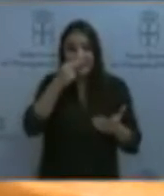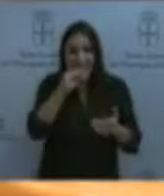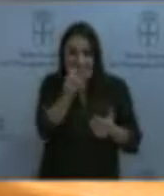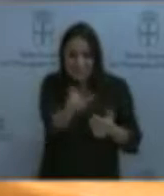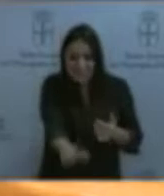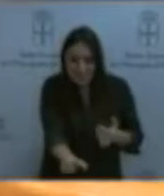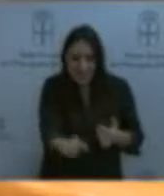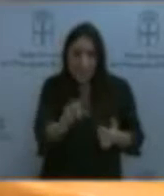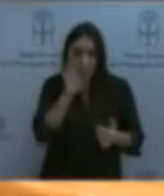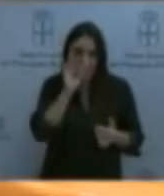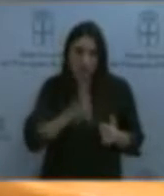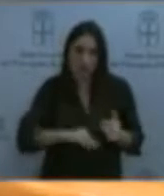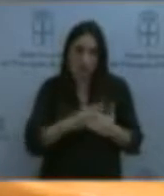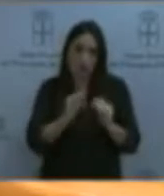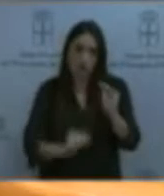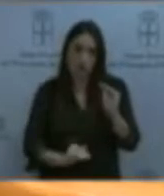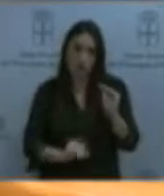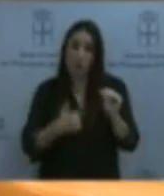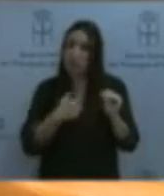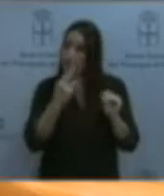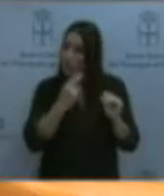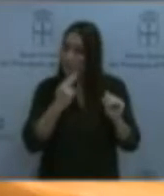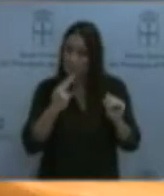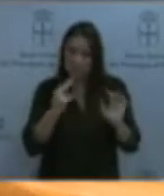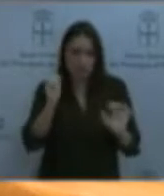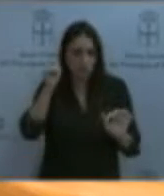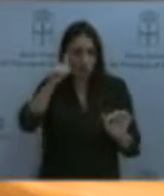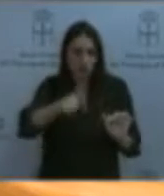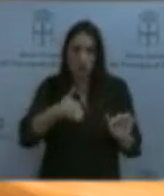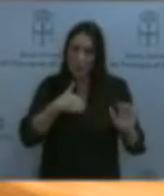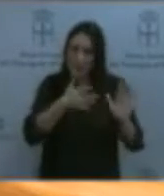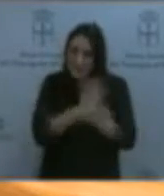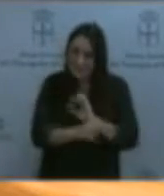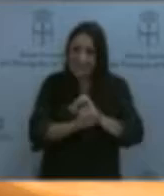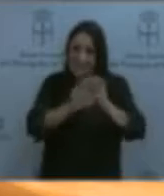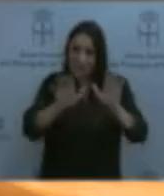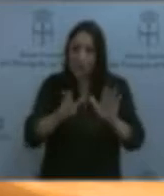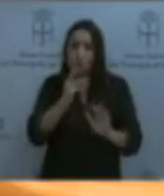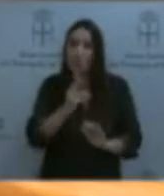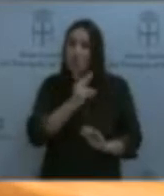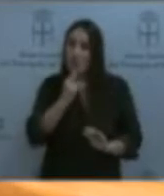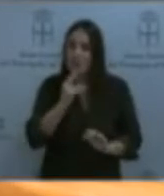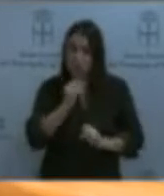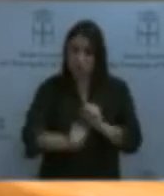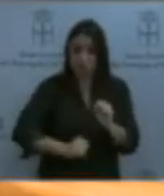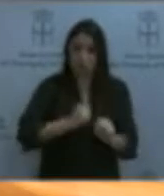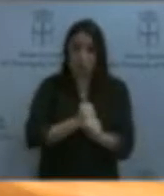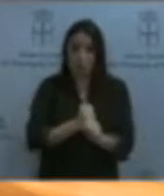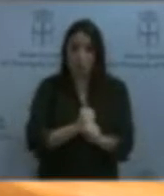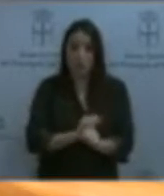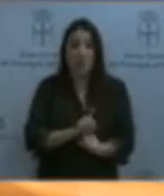En ese sentido, lo que sí me comprometo, y así lo hemos explicitado ya, es a un compromiso legislativo, que es que en el